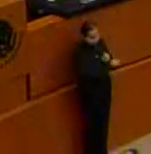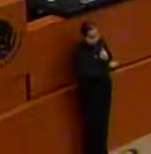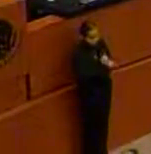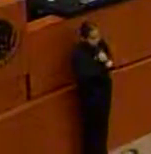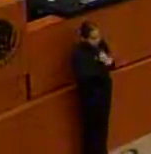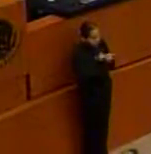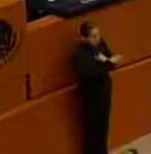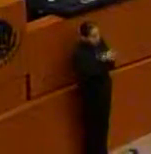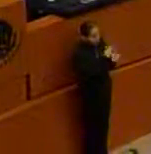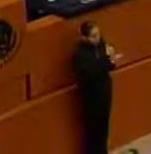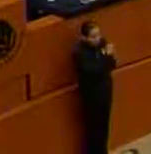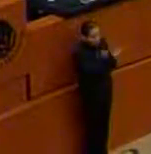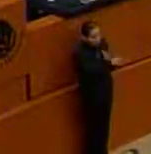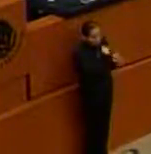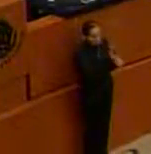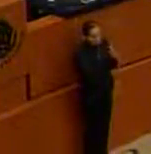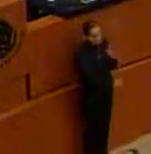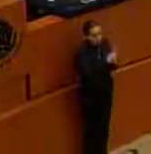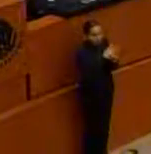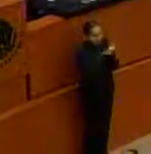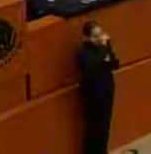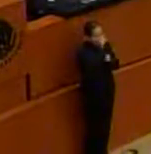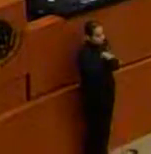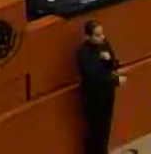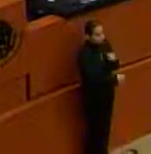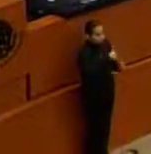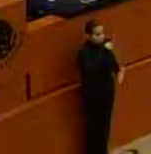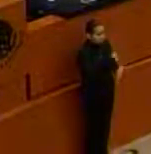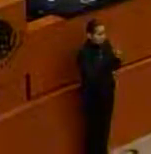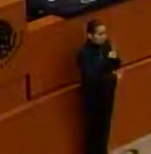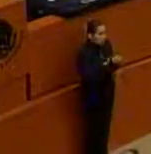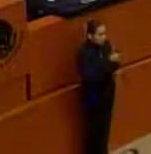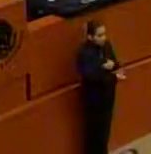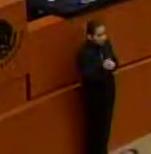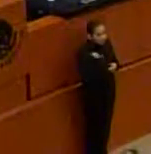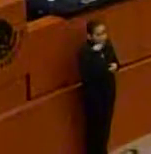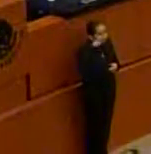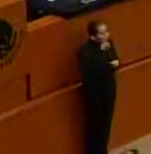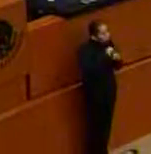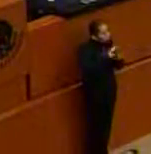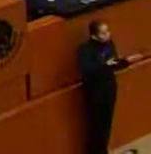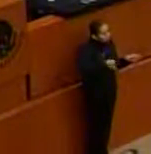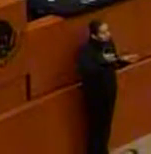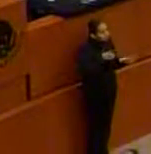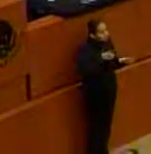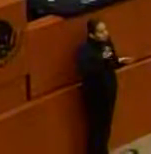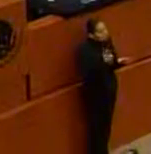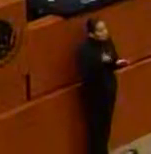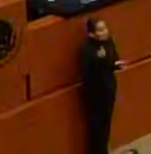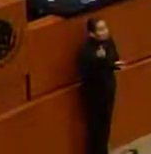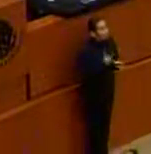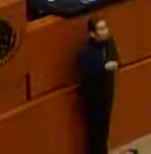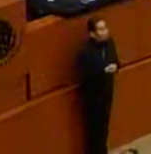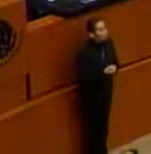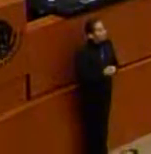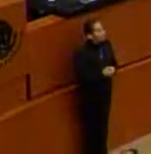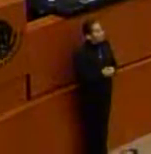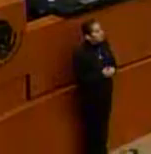crisis de 2008, que ha sido la más grande desde la Gran Depresión, lo que ha quedado claro es